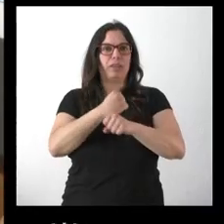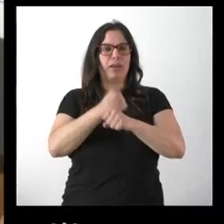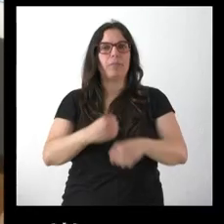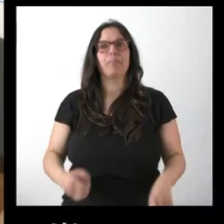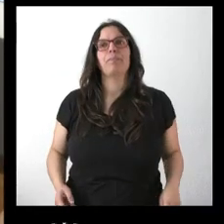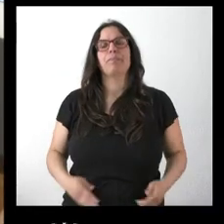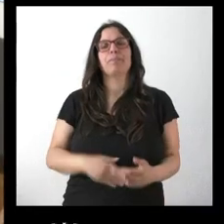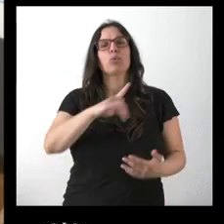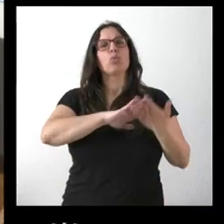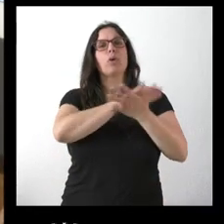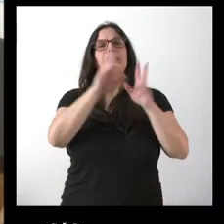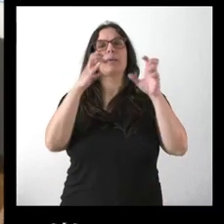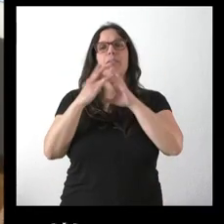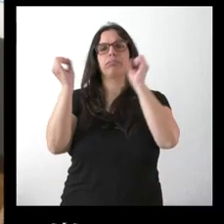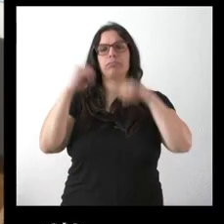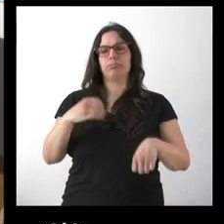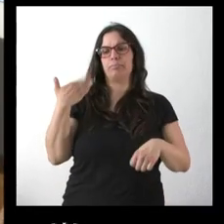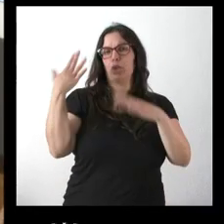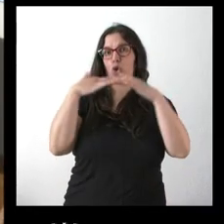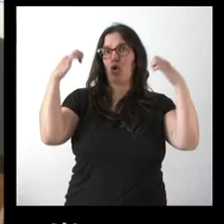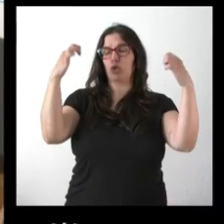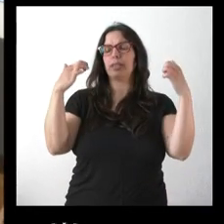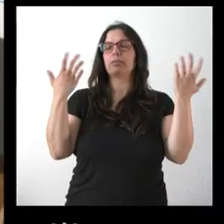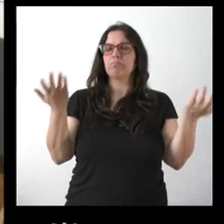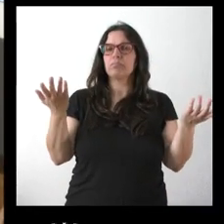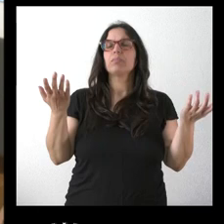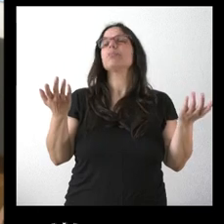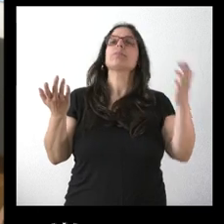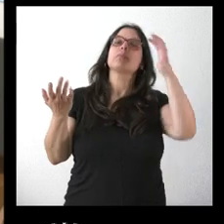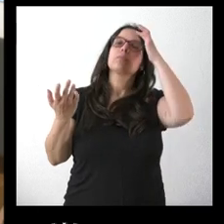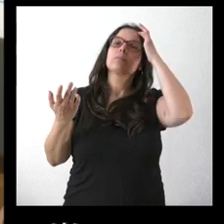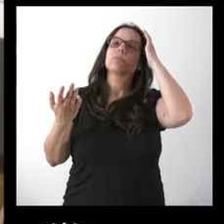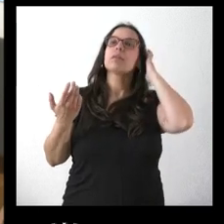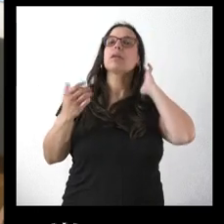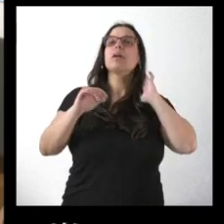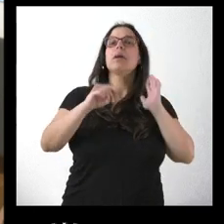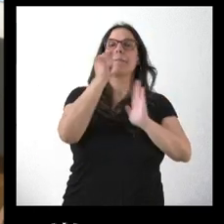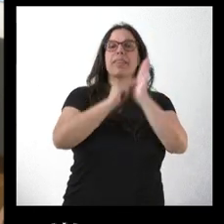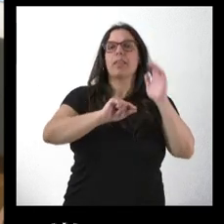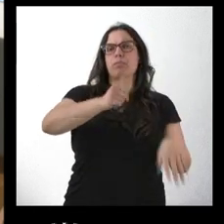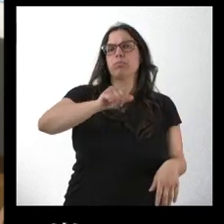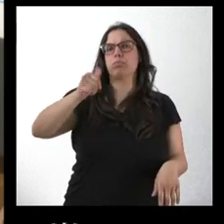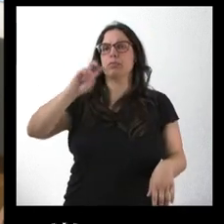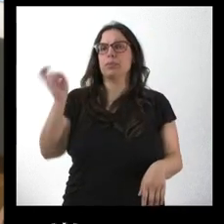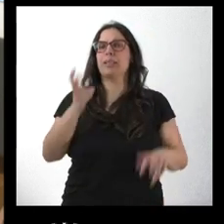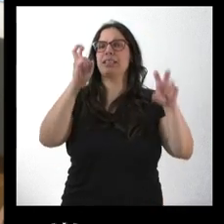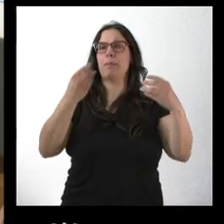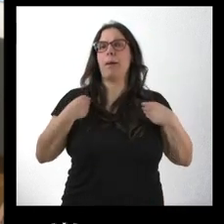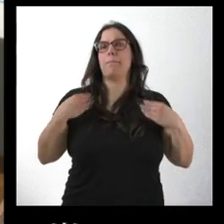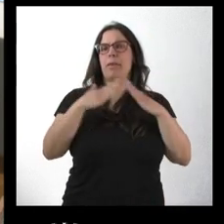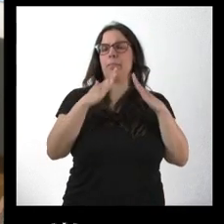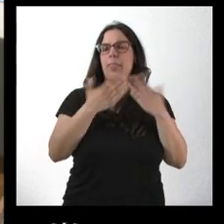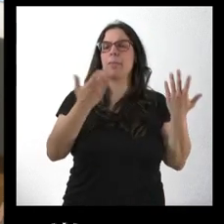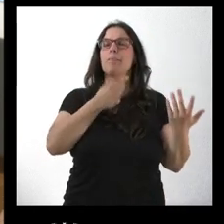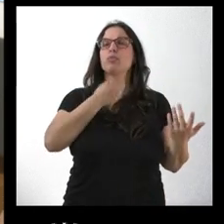hablado del consenso alcanzado en las Cortes de Castilla y León. Han aprobado varias medidas sobre vivienda. Me gustaría saber